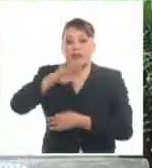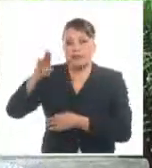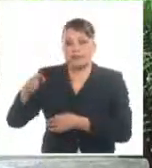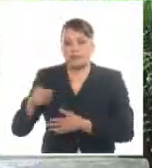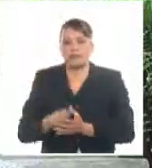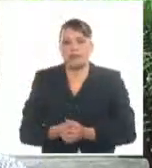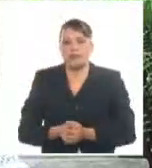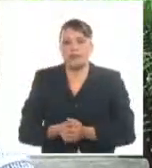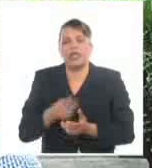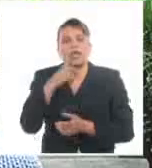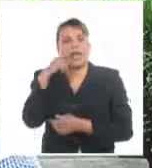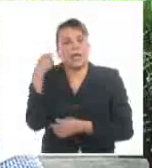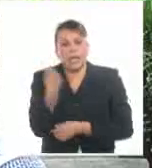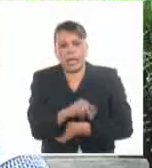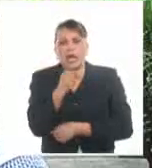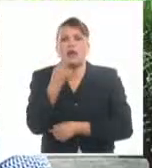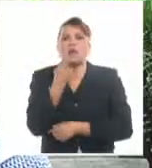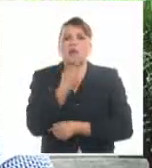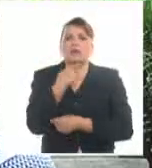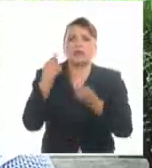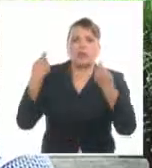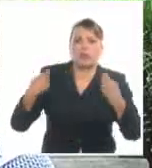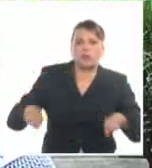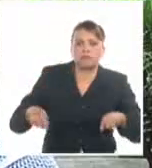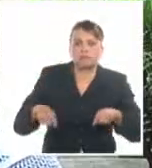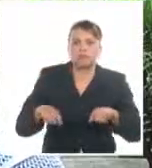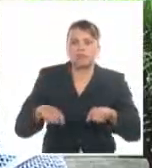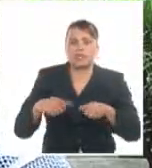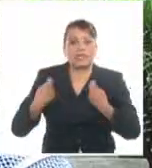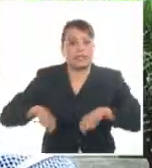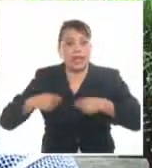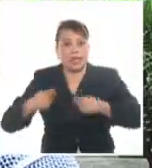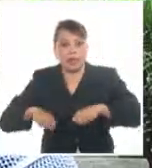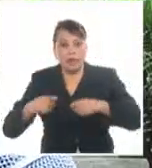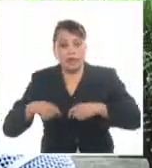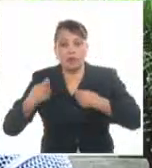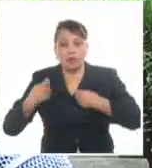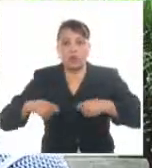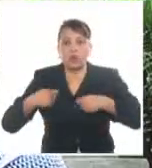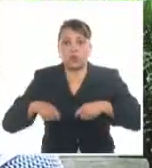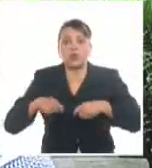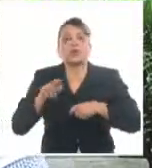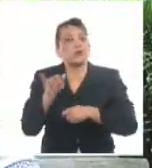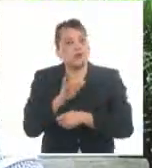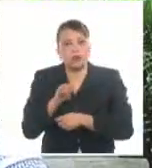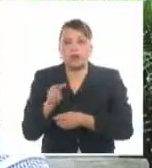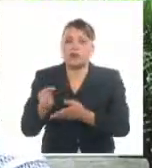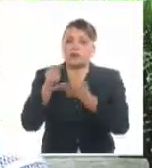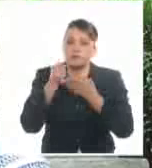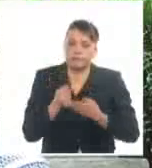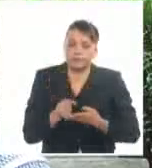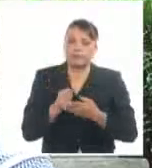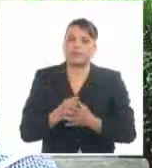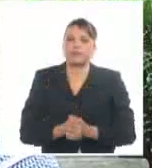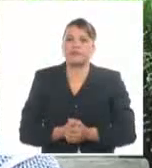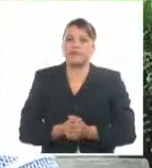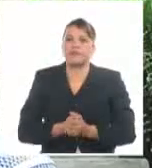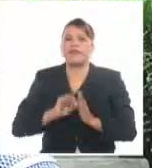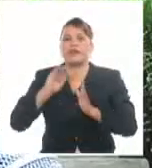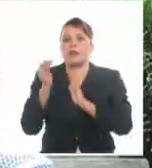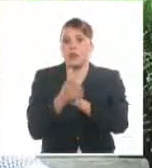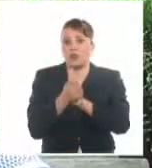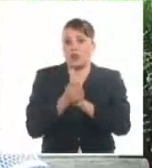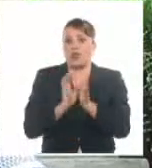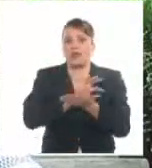Incluso esclavos libertos que abandonaron y eran fugitivos y se alojaban en